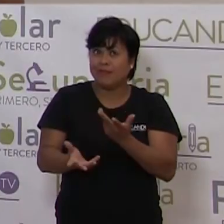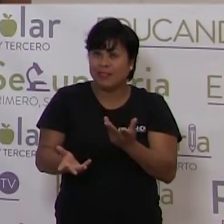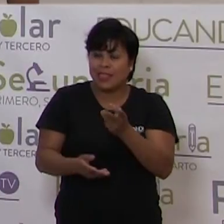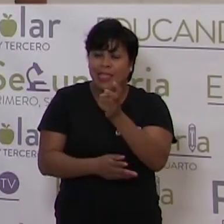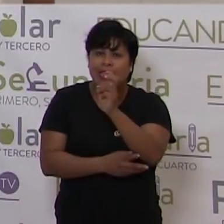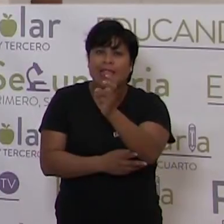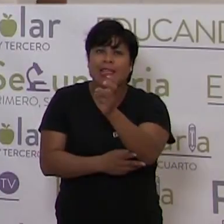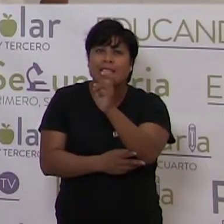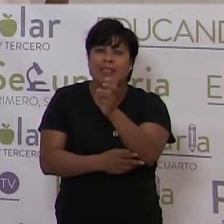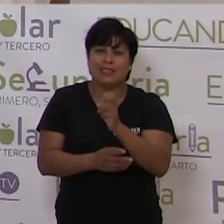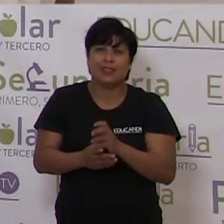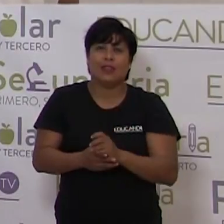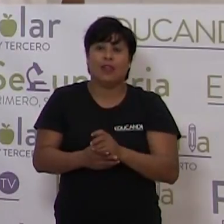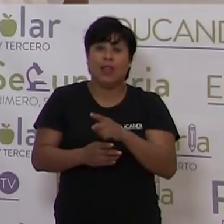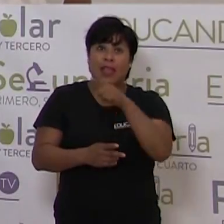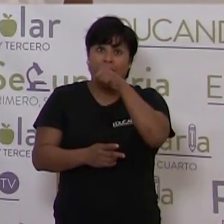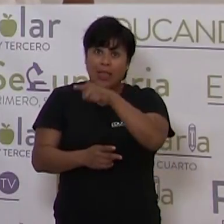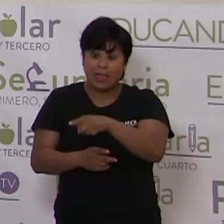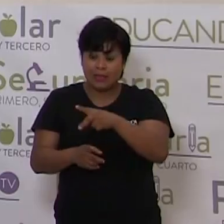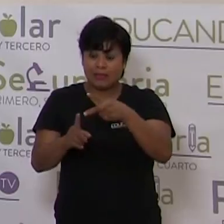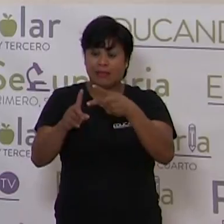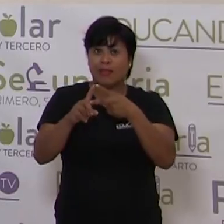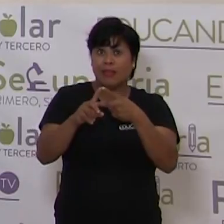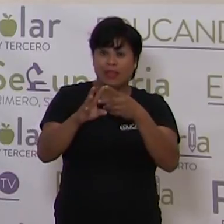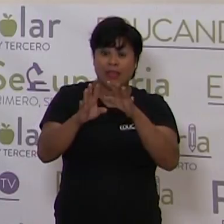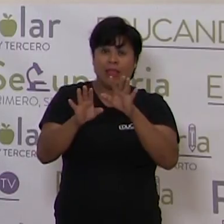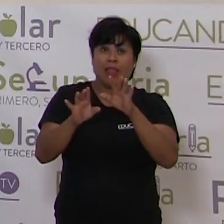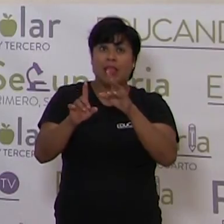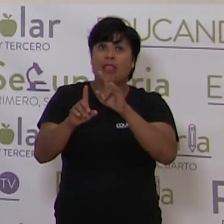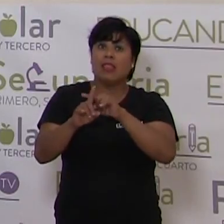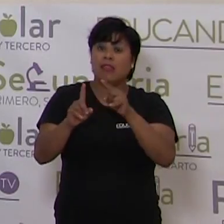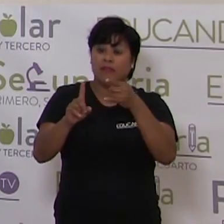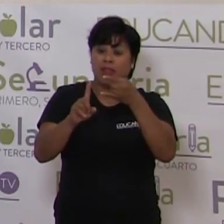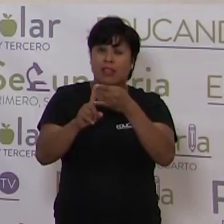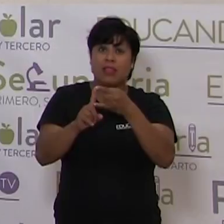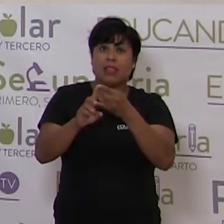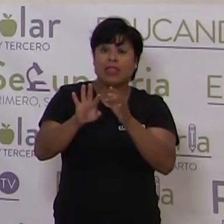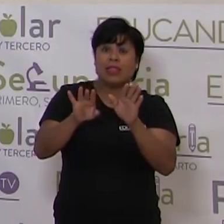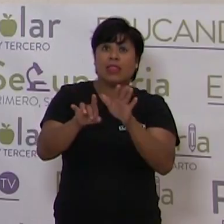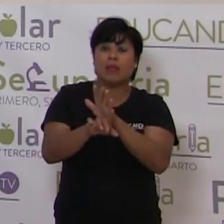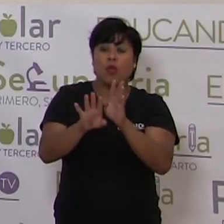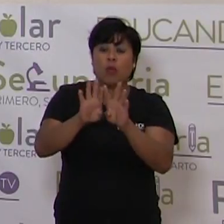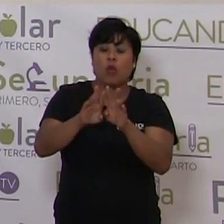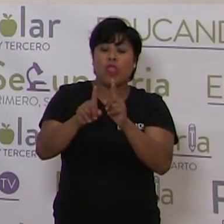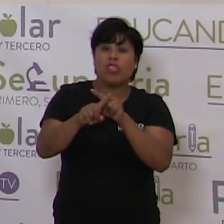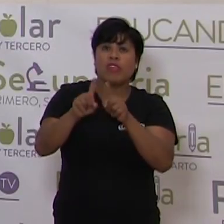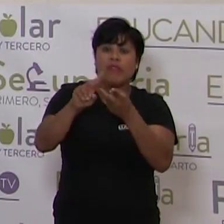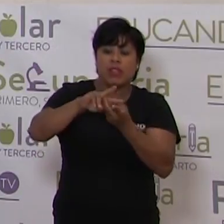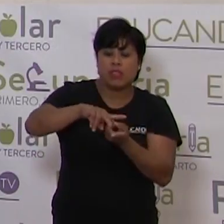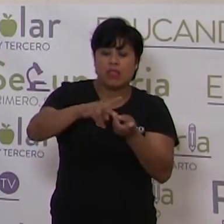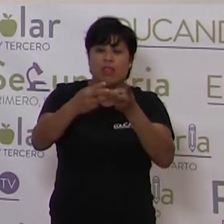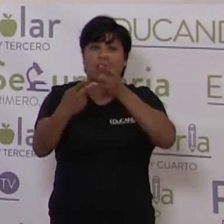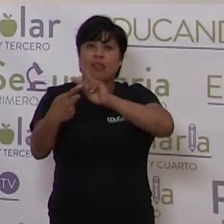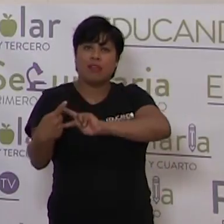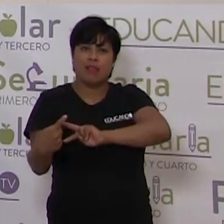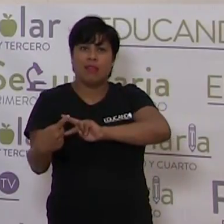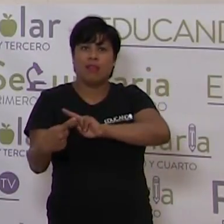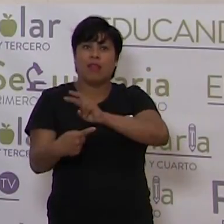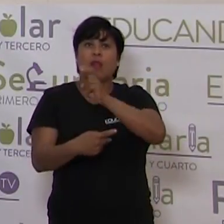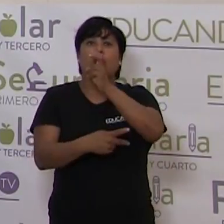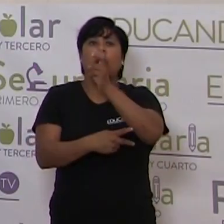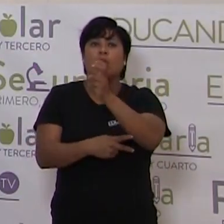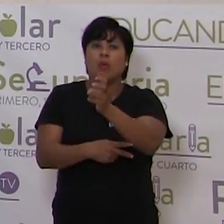Claro, la figura salió del lado contrario. Por